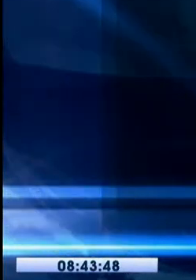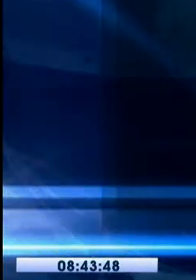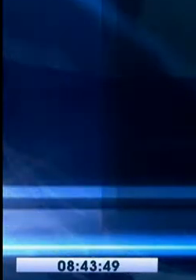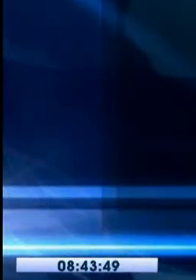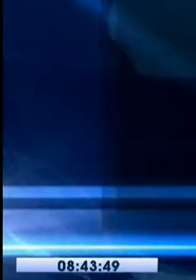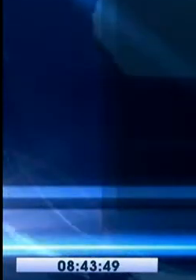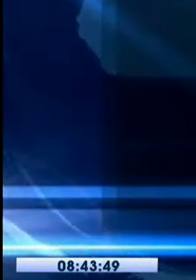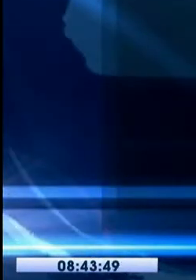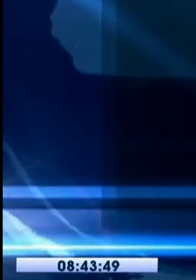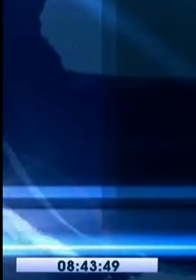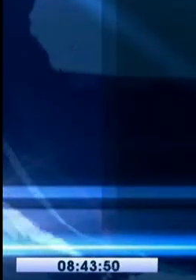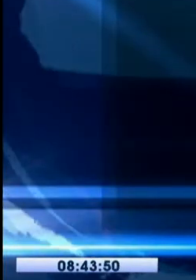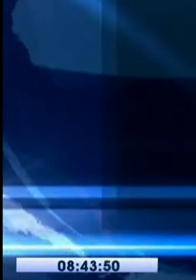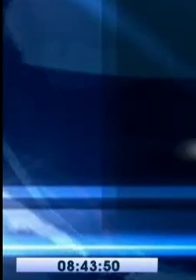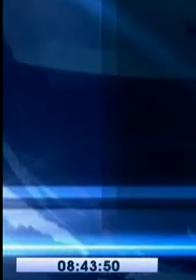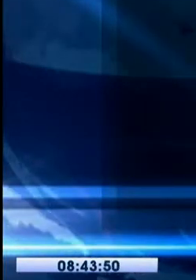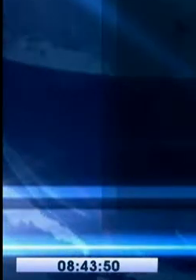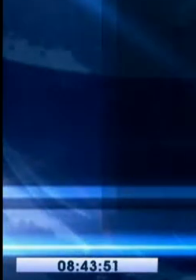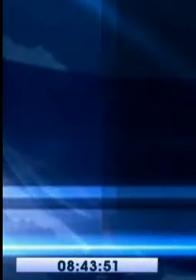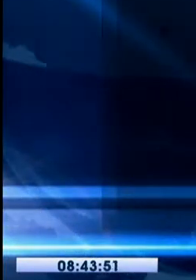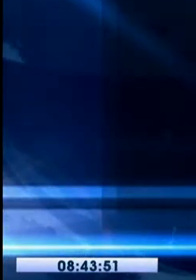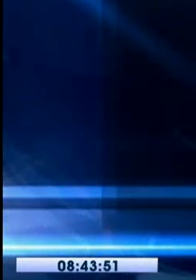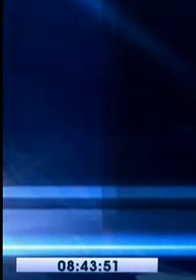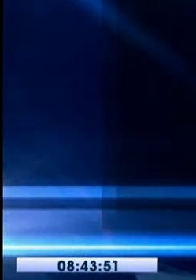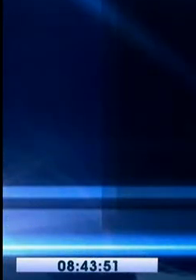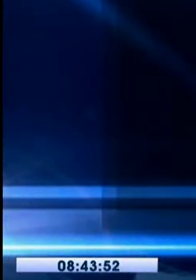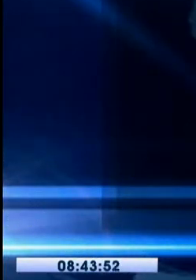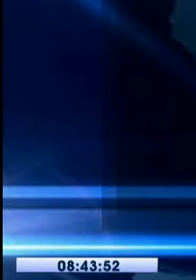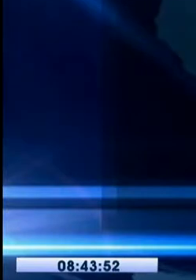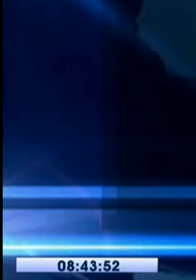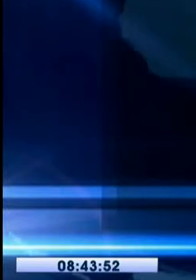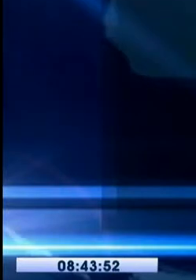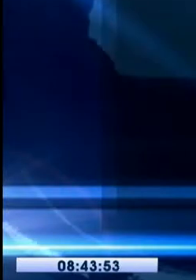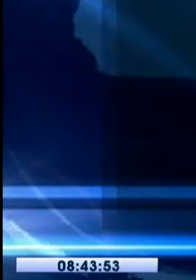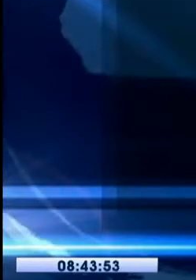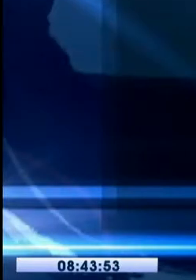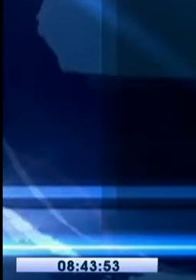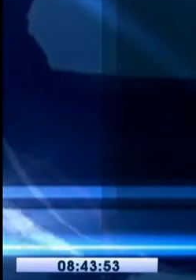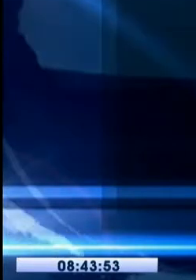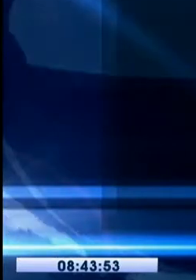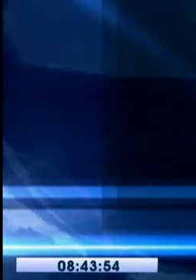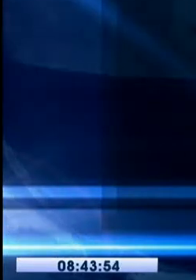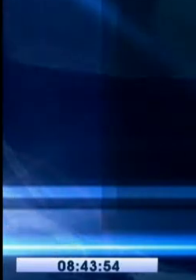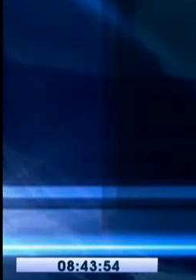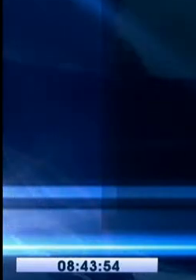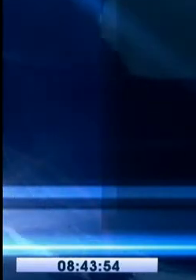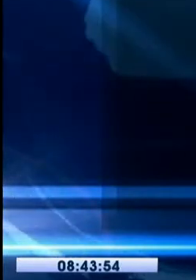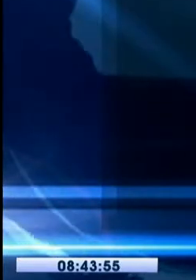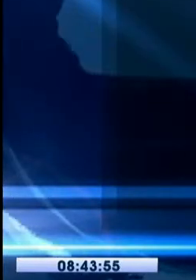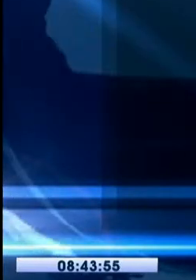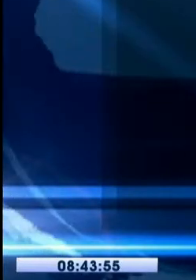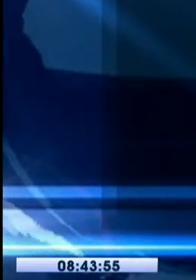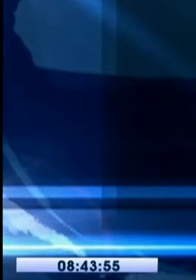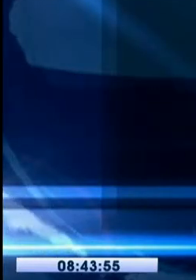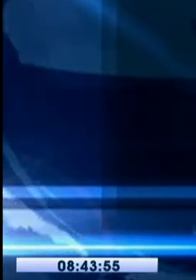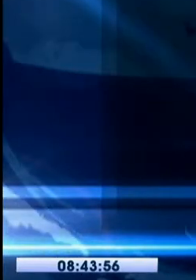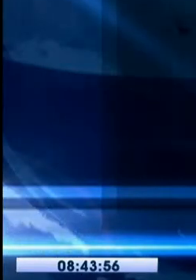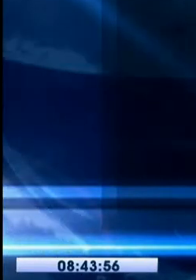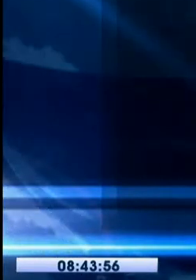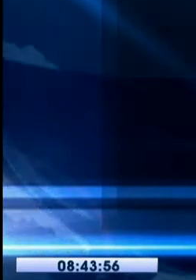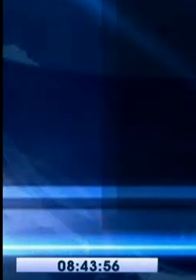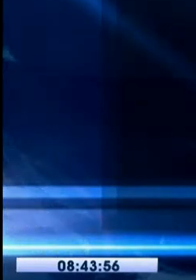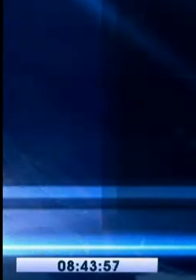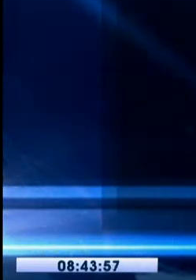gramos, mientras que en lo que va del 2015, 845,829 gramos, 158 personas detenidas durante el